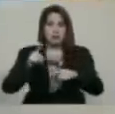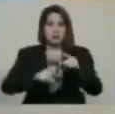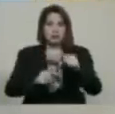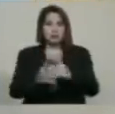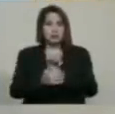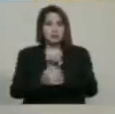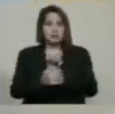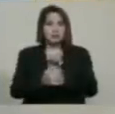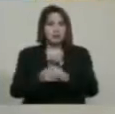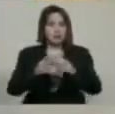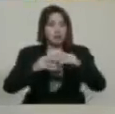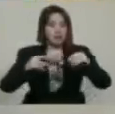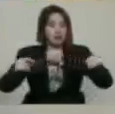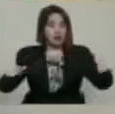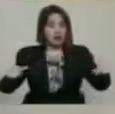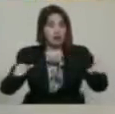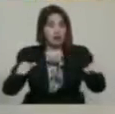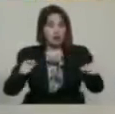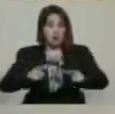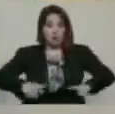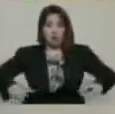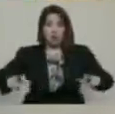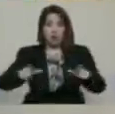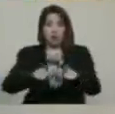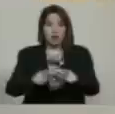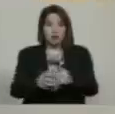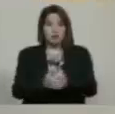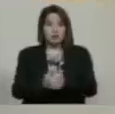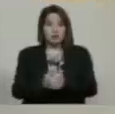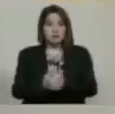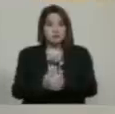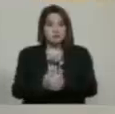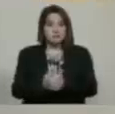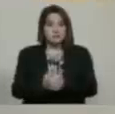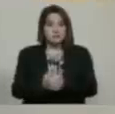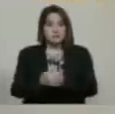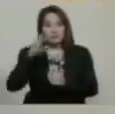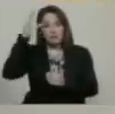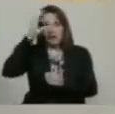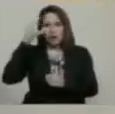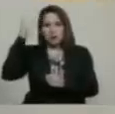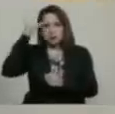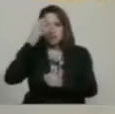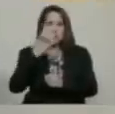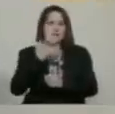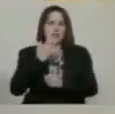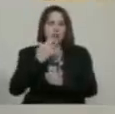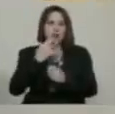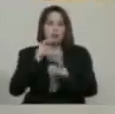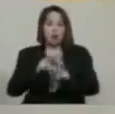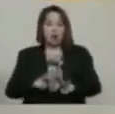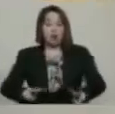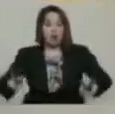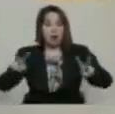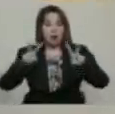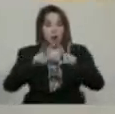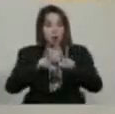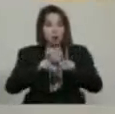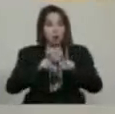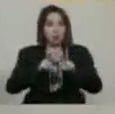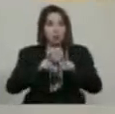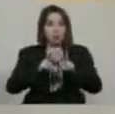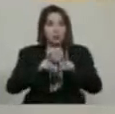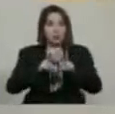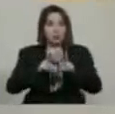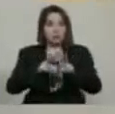un terreno, en un espacio, no es lo mismo la conciencia que tiene, el valor, la valorización que tiene de